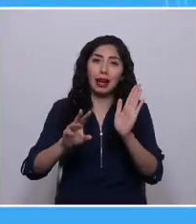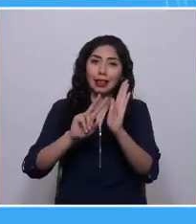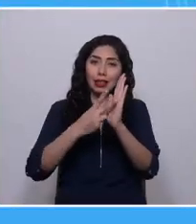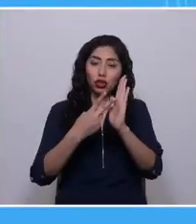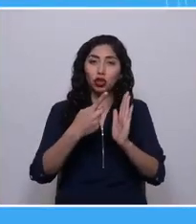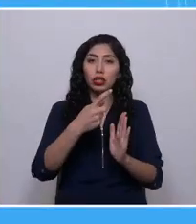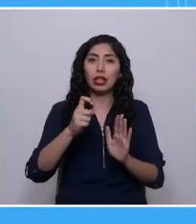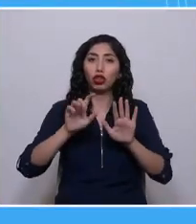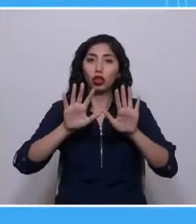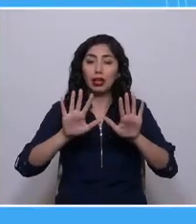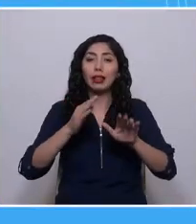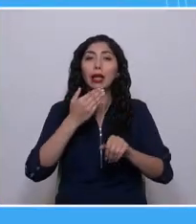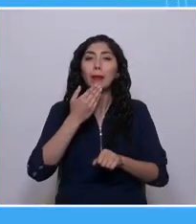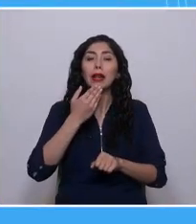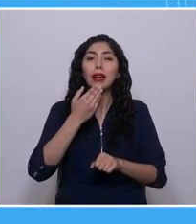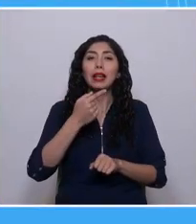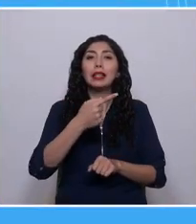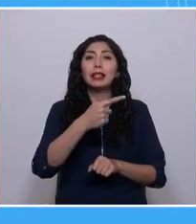también la número